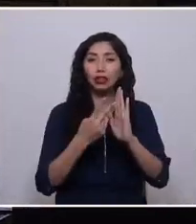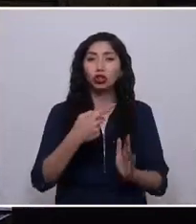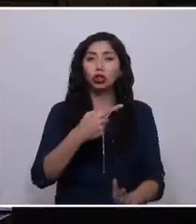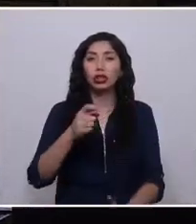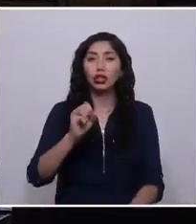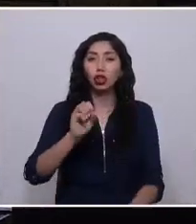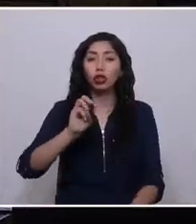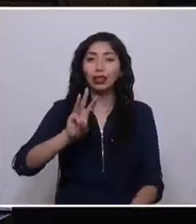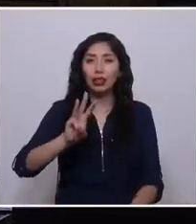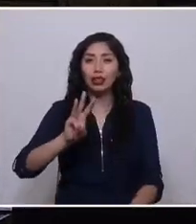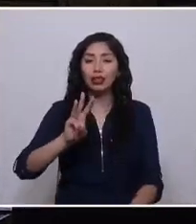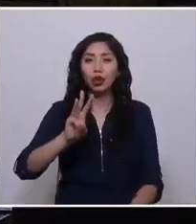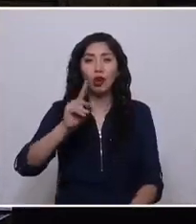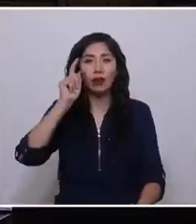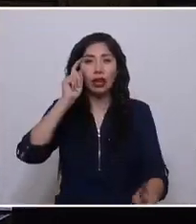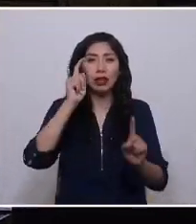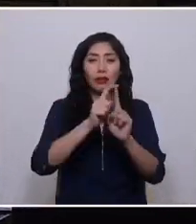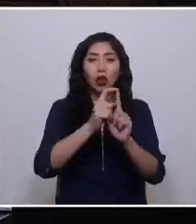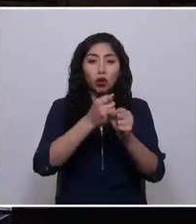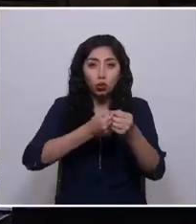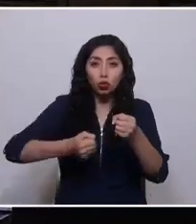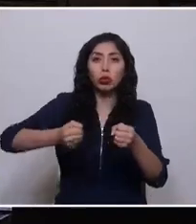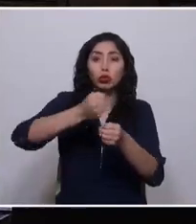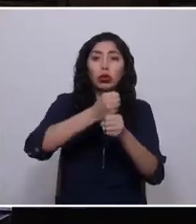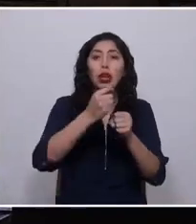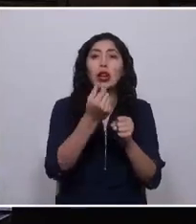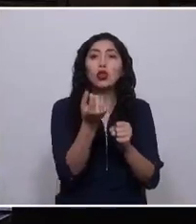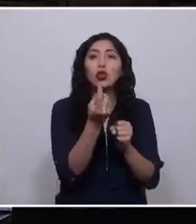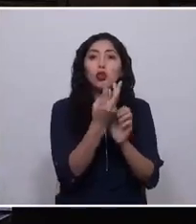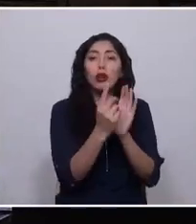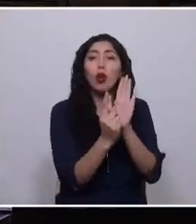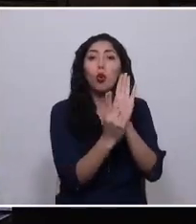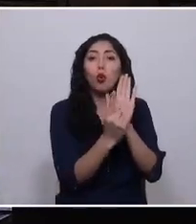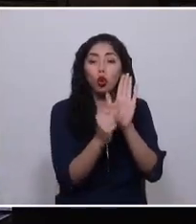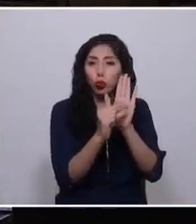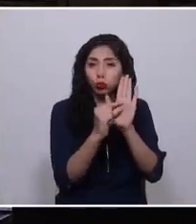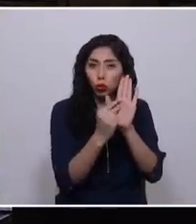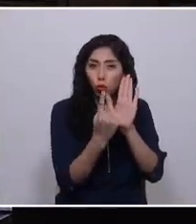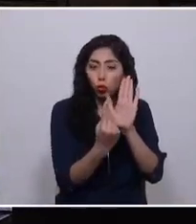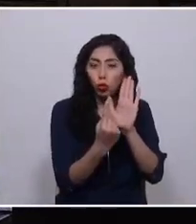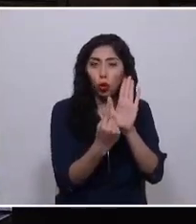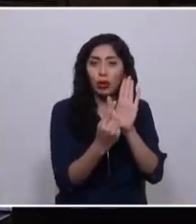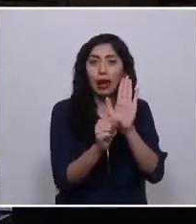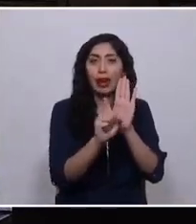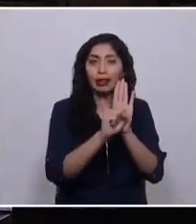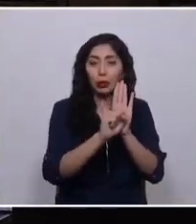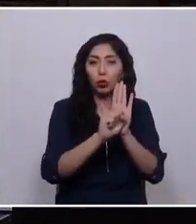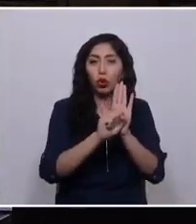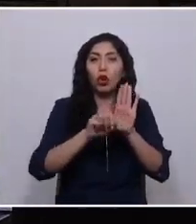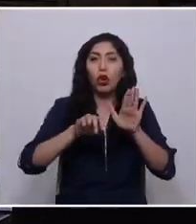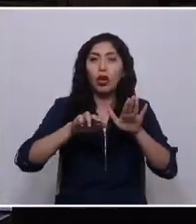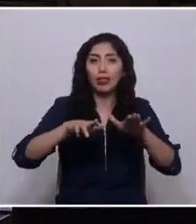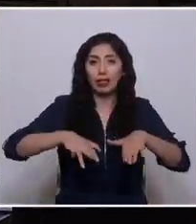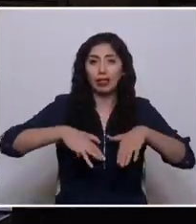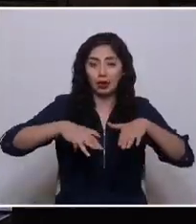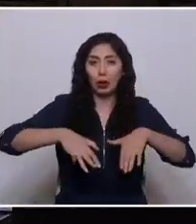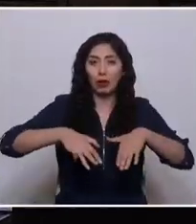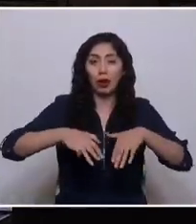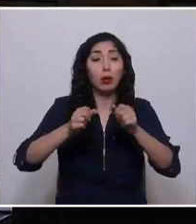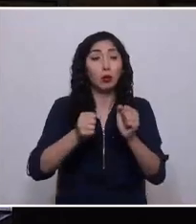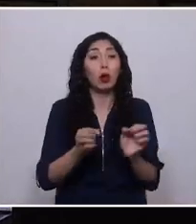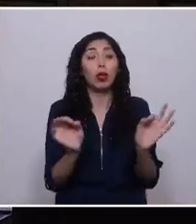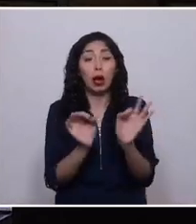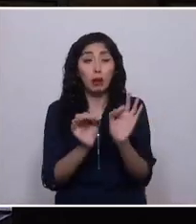para sustituir el numeral 1 del artículo 19. Se ofrece la palabra a alguno de los autores sobre